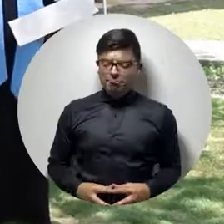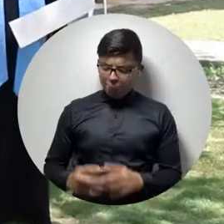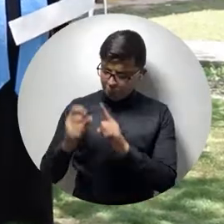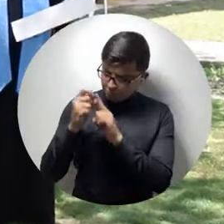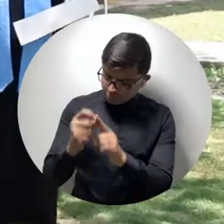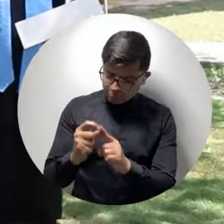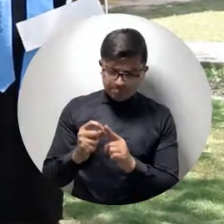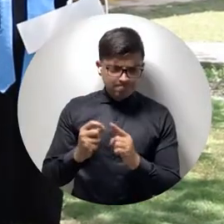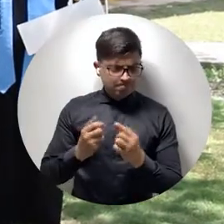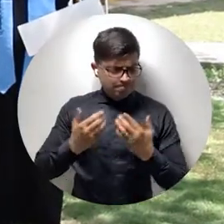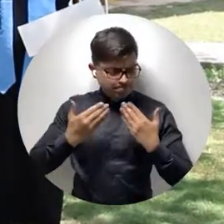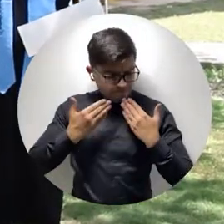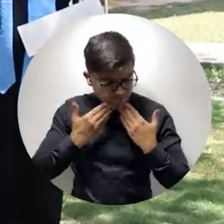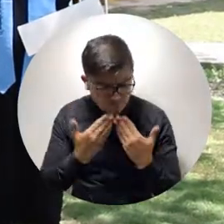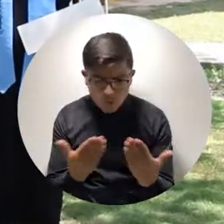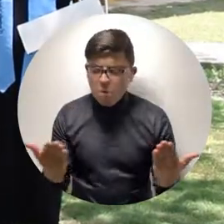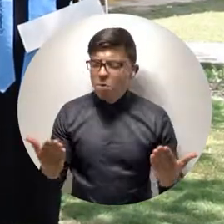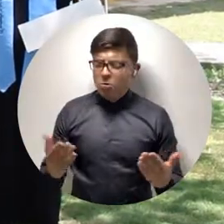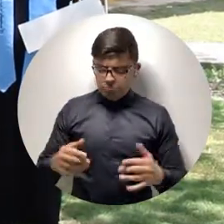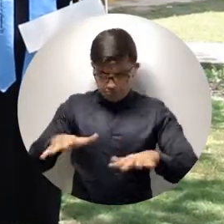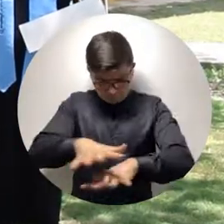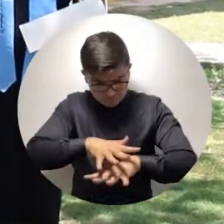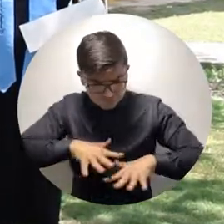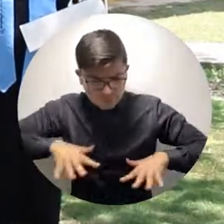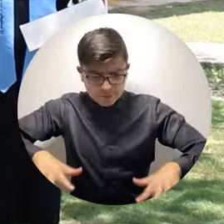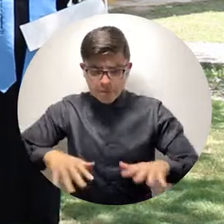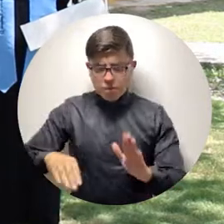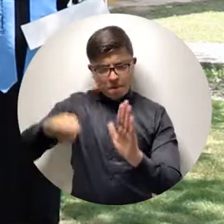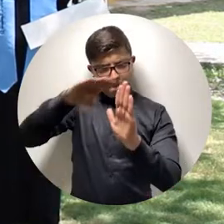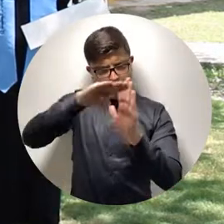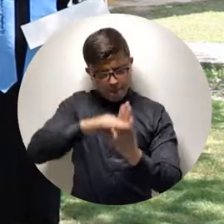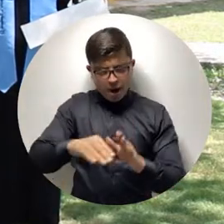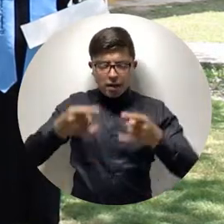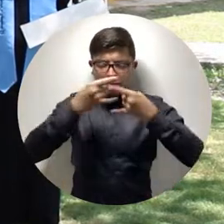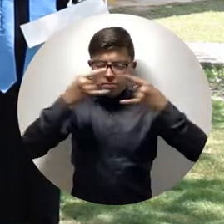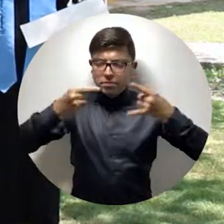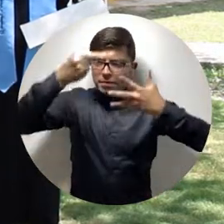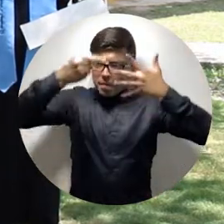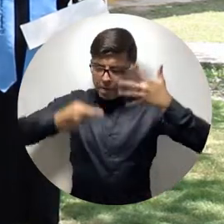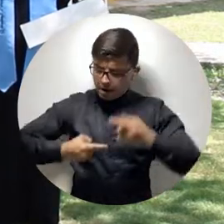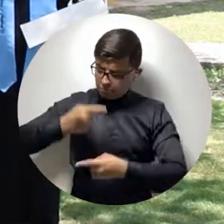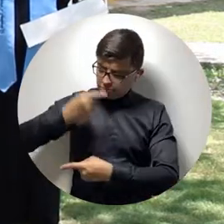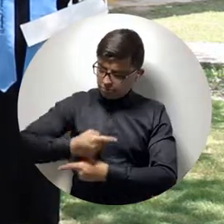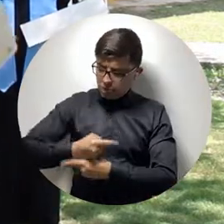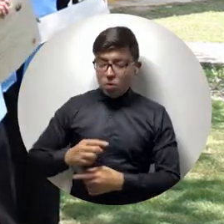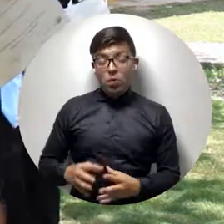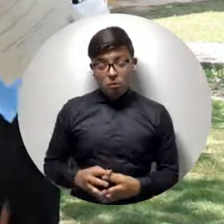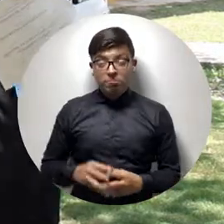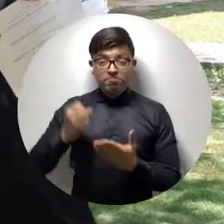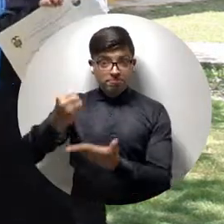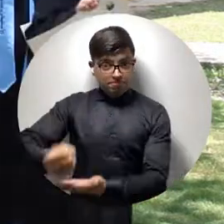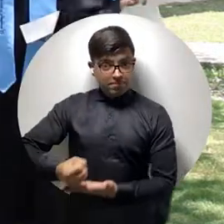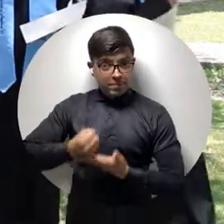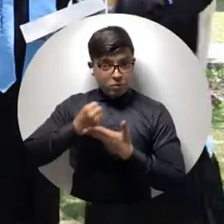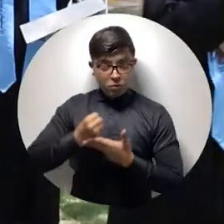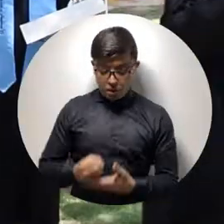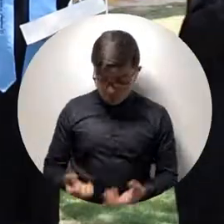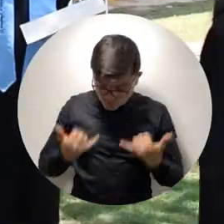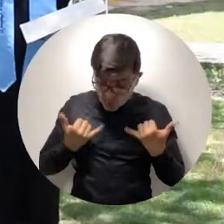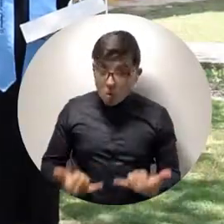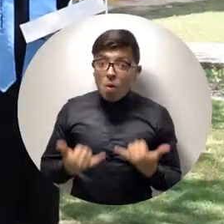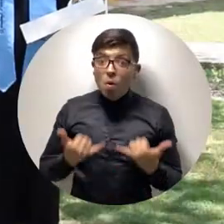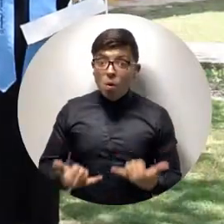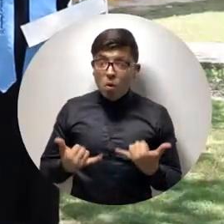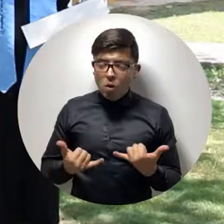Palabras de agradecimiento por este espacio, por todas las medidas, por todos los protocolos de bioseguridad que han permitido que en el día de